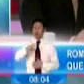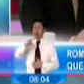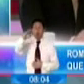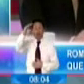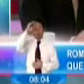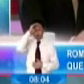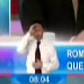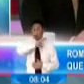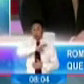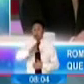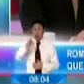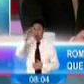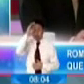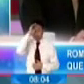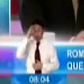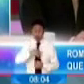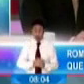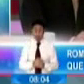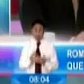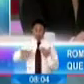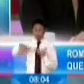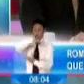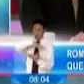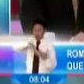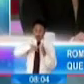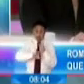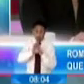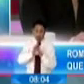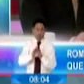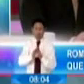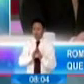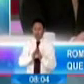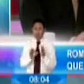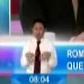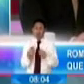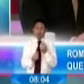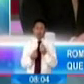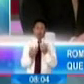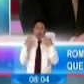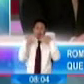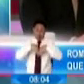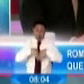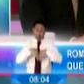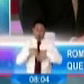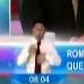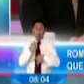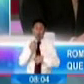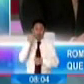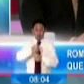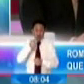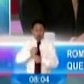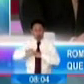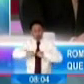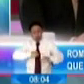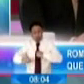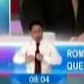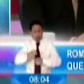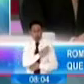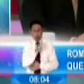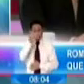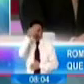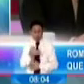de este tipo de comportamiento. El caos no nos va a llevar a ningún lado. Solamente vamos a poder salir adelante con trabajo, con esfuerzo, con